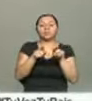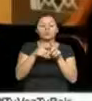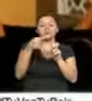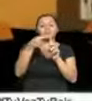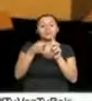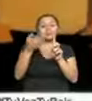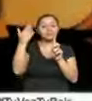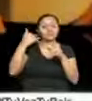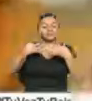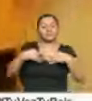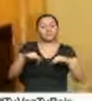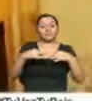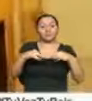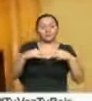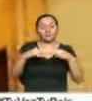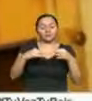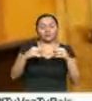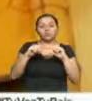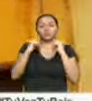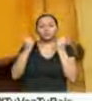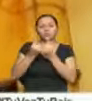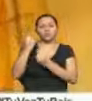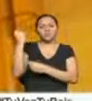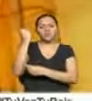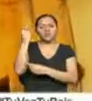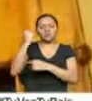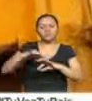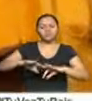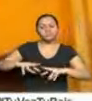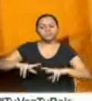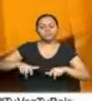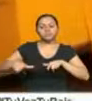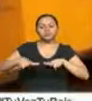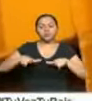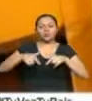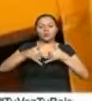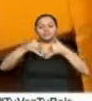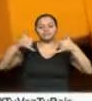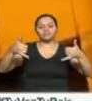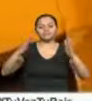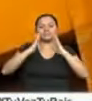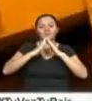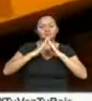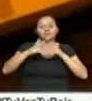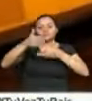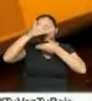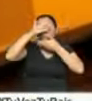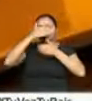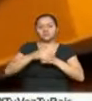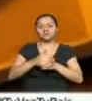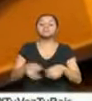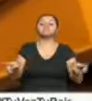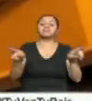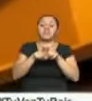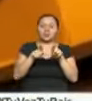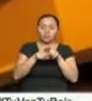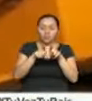febrero logró desarticular una banda dedicada al robo de locales, domicilios y secuestro exprés.